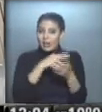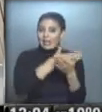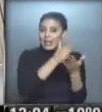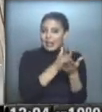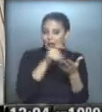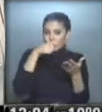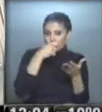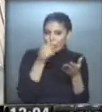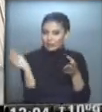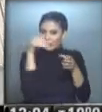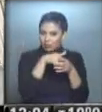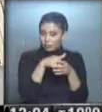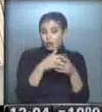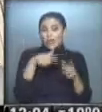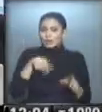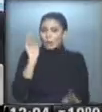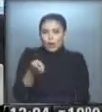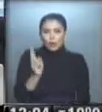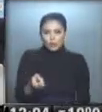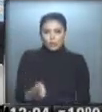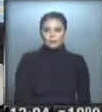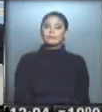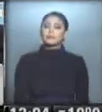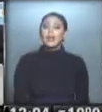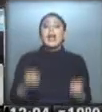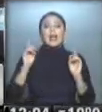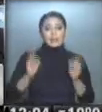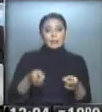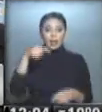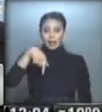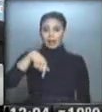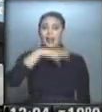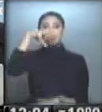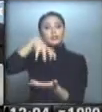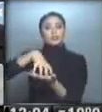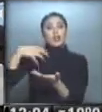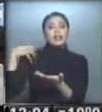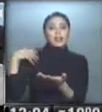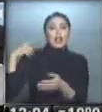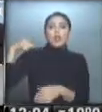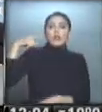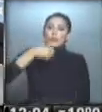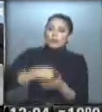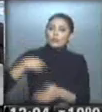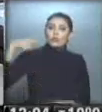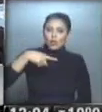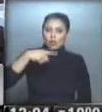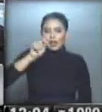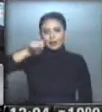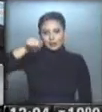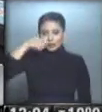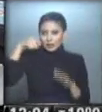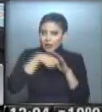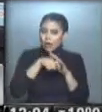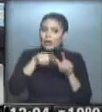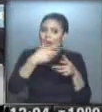drogas. Esto es algo que está absolutamente prohibido. También se realizó un operativo aquí en la Dirección General de Lucha contra el Narcotráfico y hallaron droga,